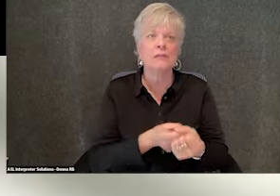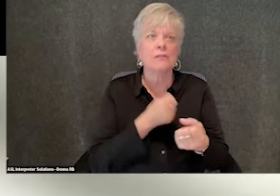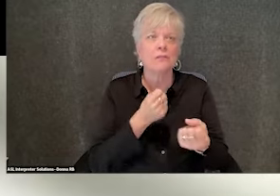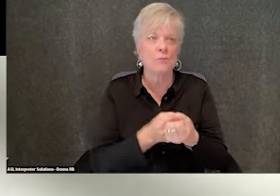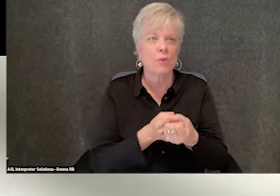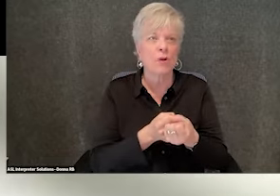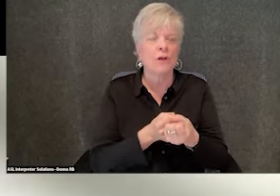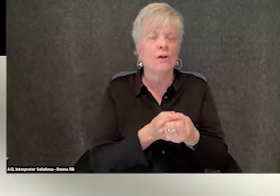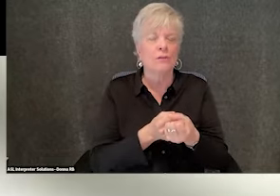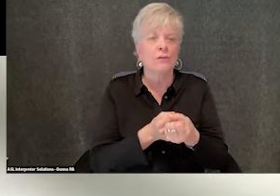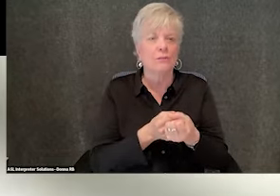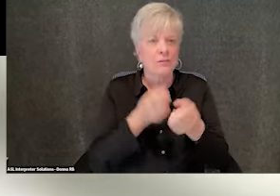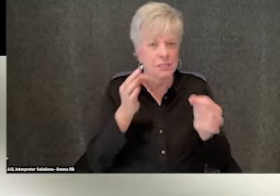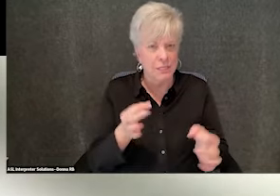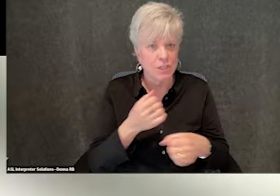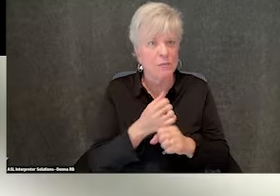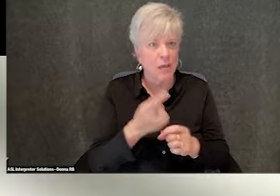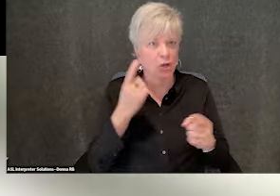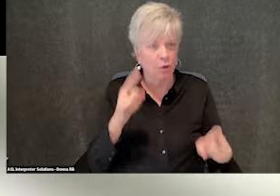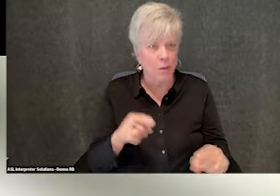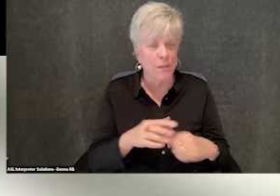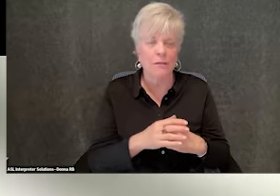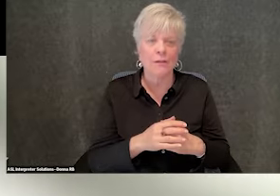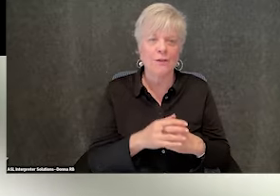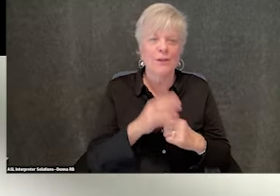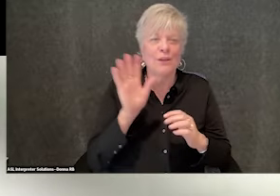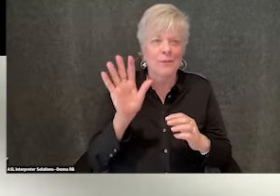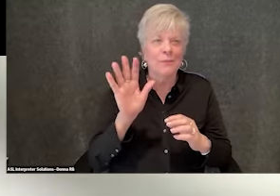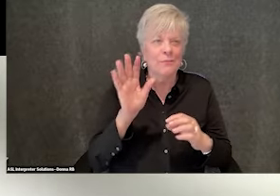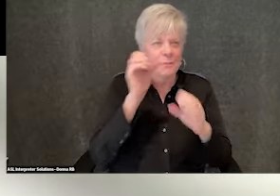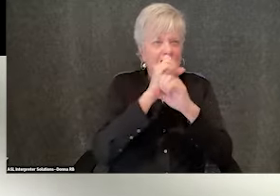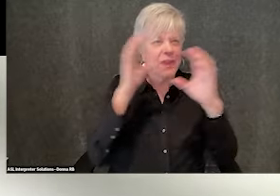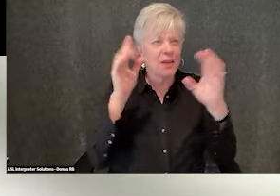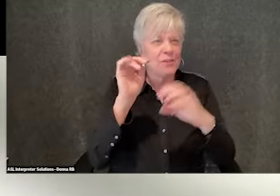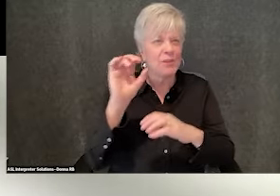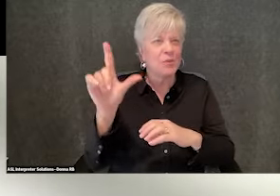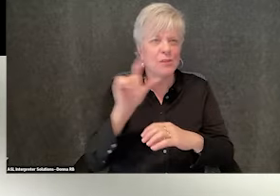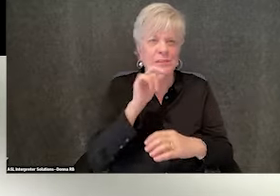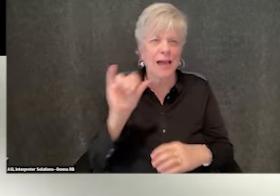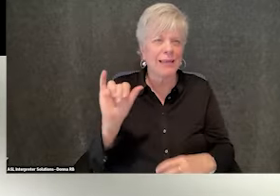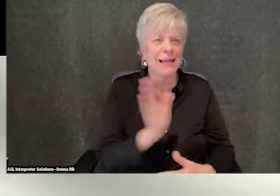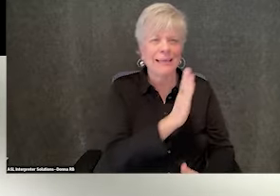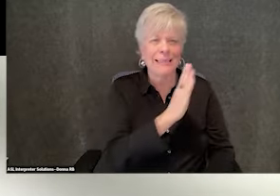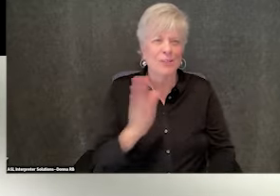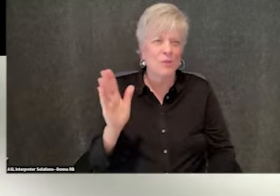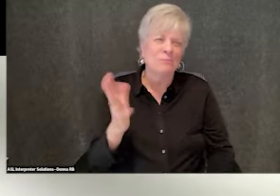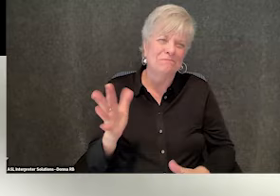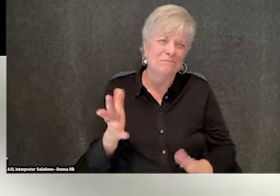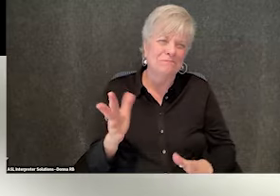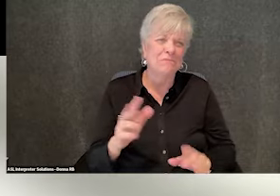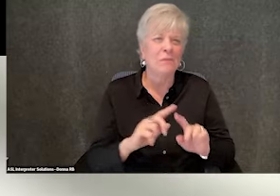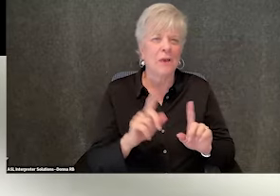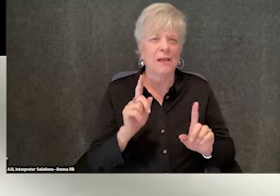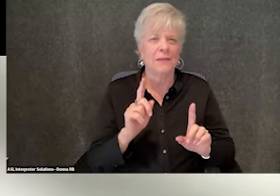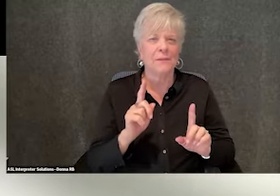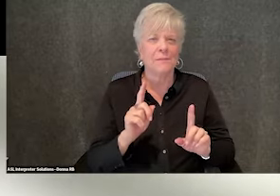si funciona, uno puede seguir utilizando los acuerdos de decisiones con apoyo. Piensa en estas